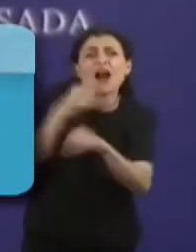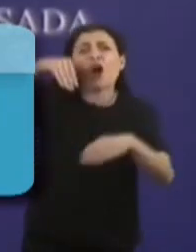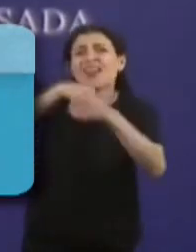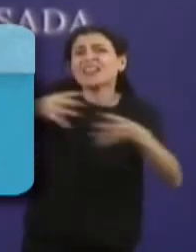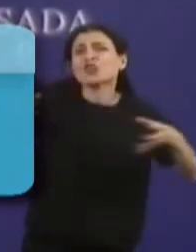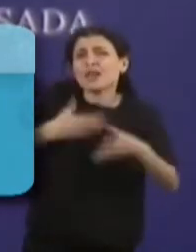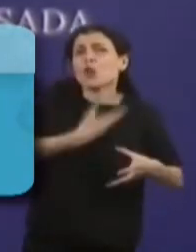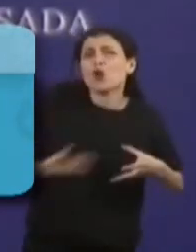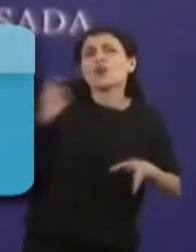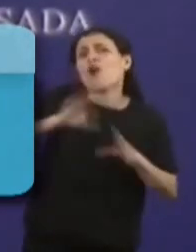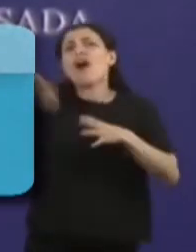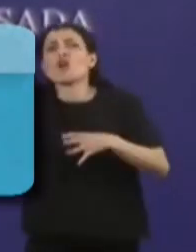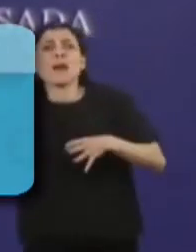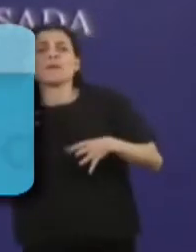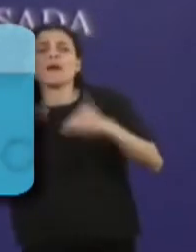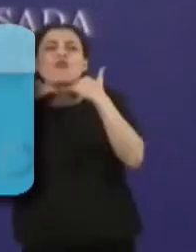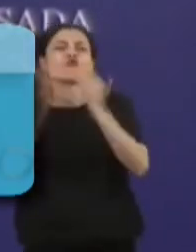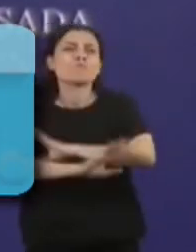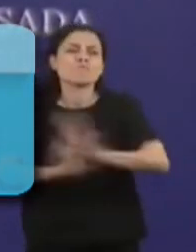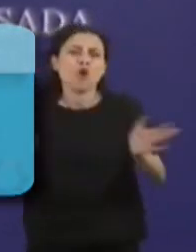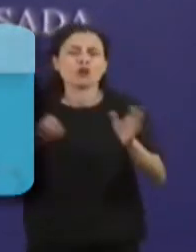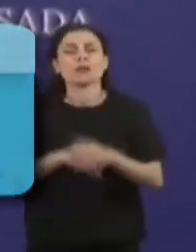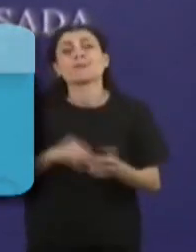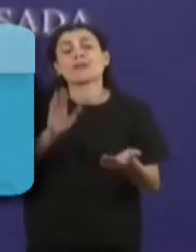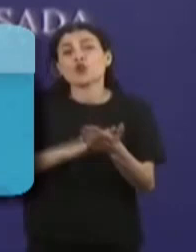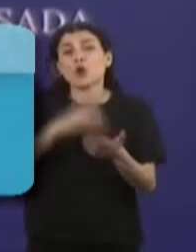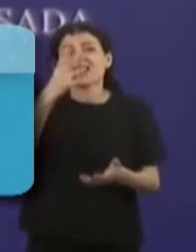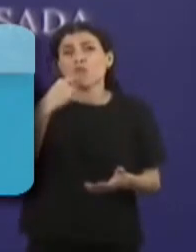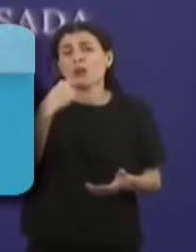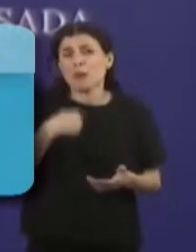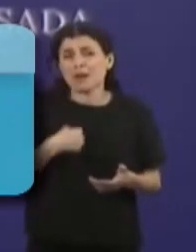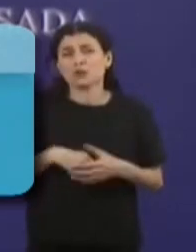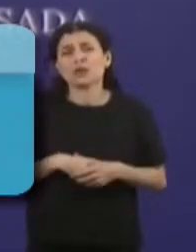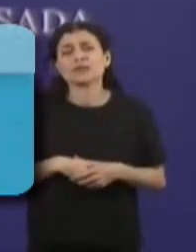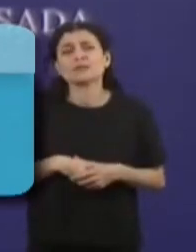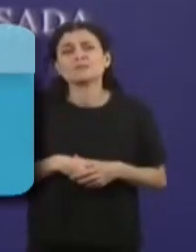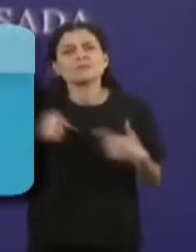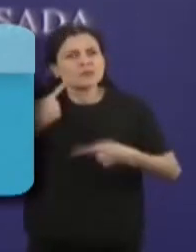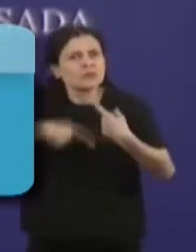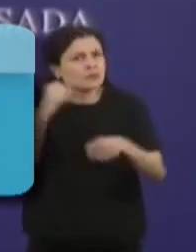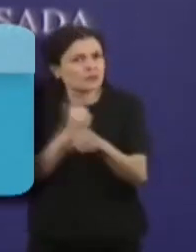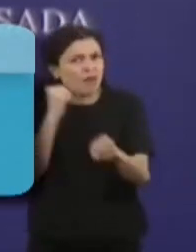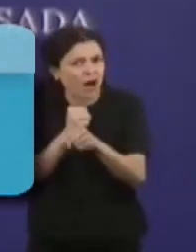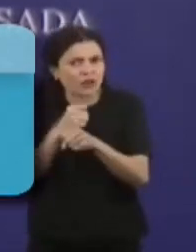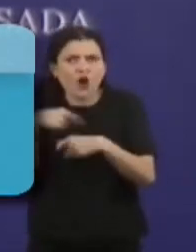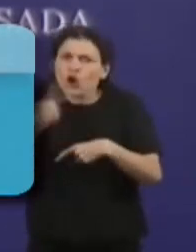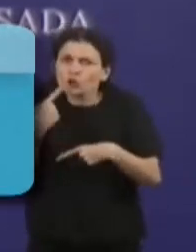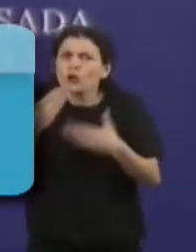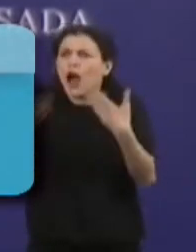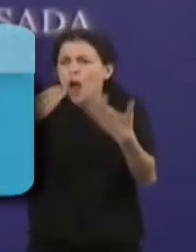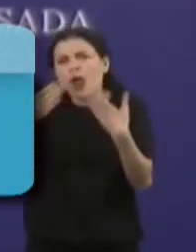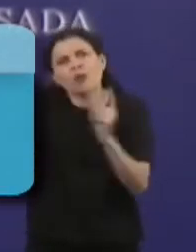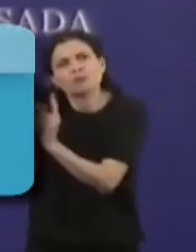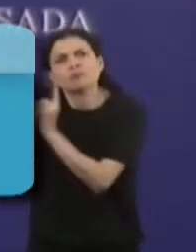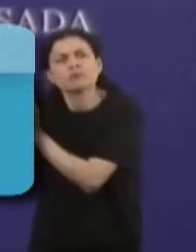privado. Con respecto a la segunda parte, sí, claramente, yo voy a trabajar y a seguir conversando, es parte de mi